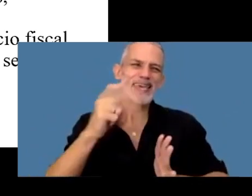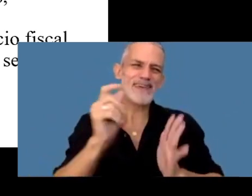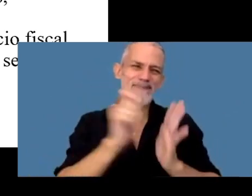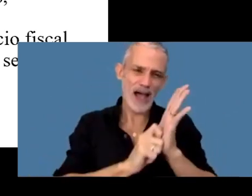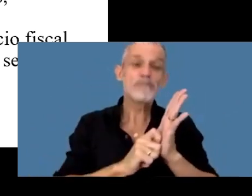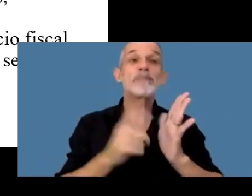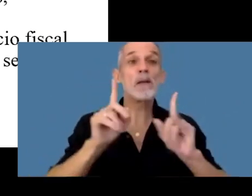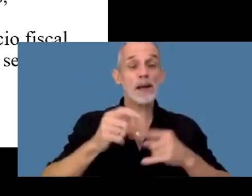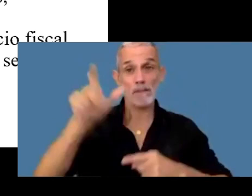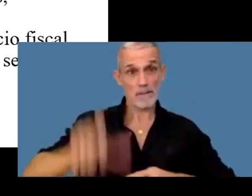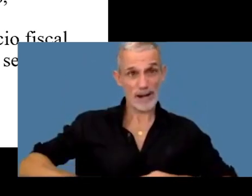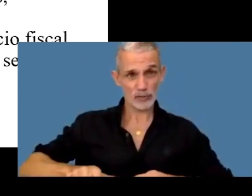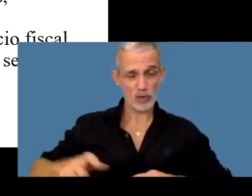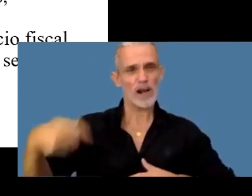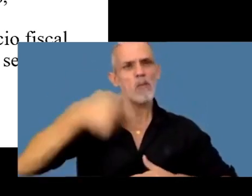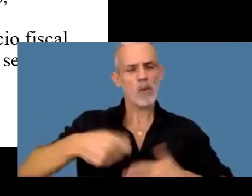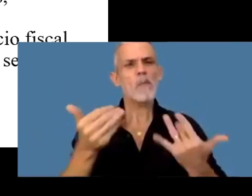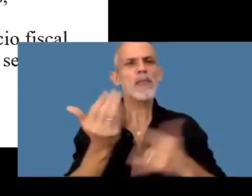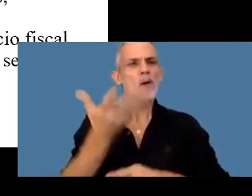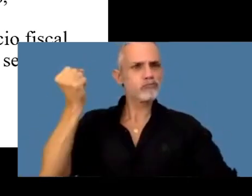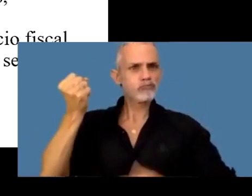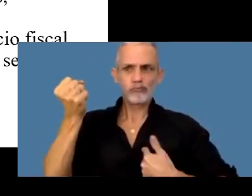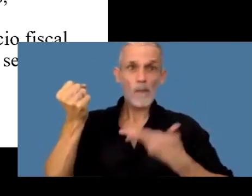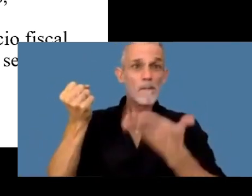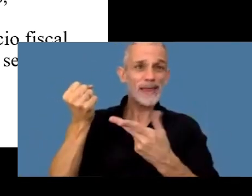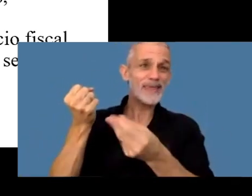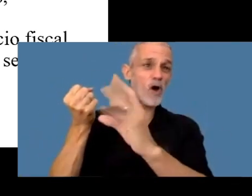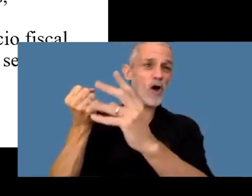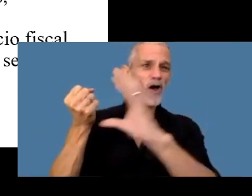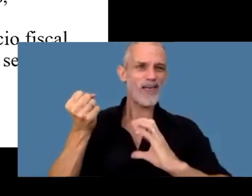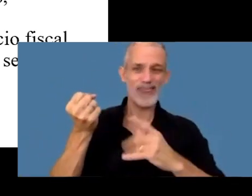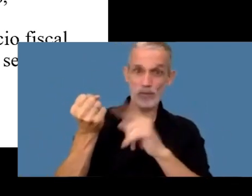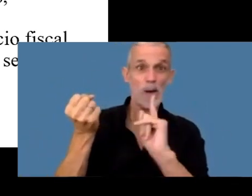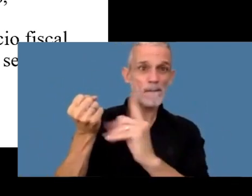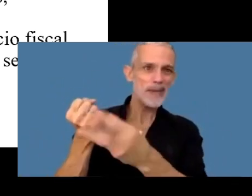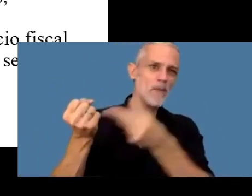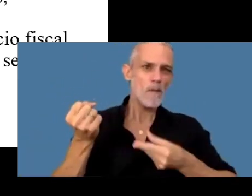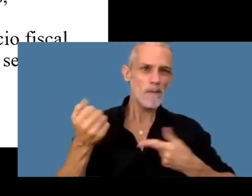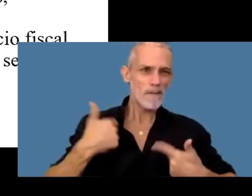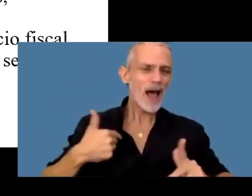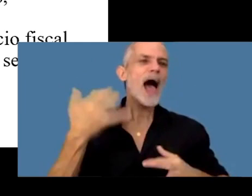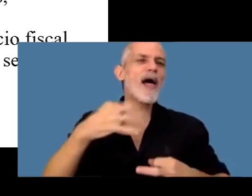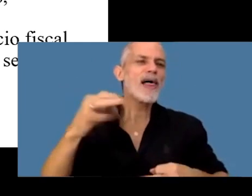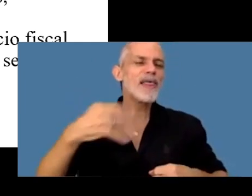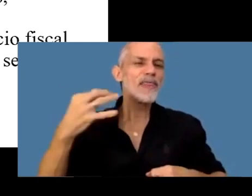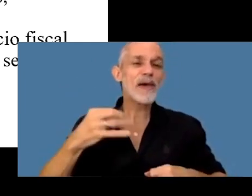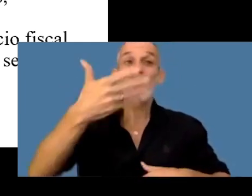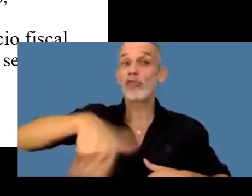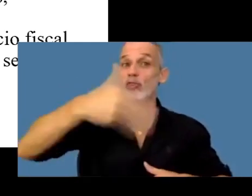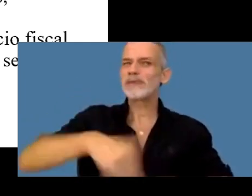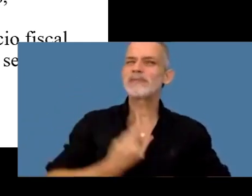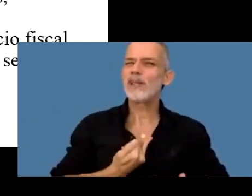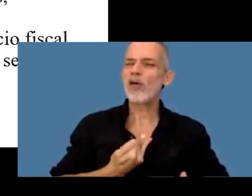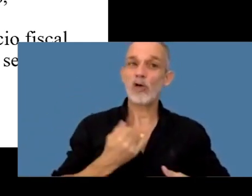contribuyente, para poder acceder al pedido de devolución de este crédito fiscal, debe tener domicilio fiscal